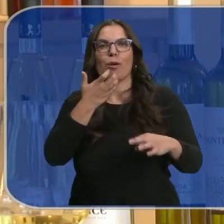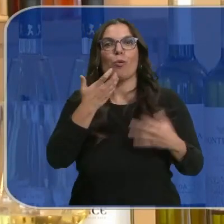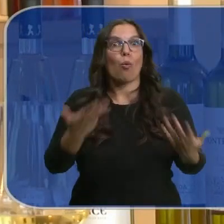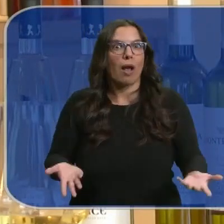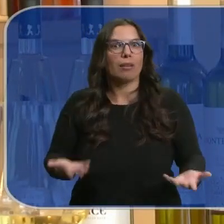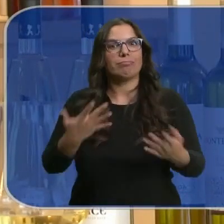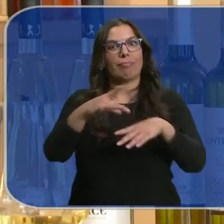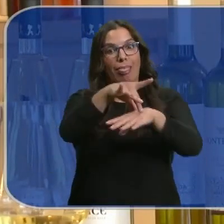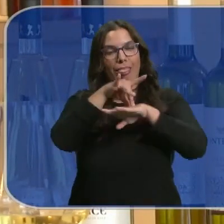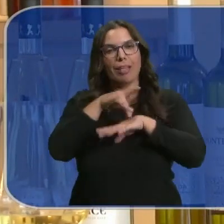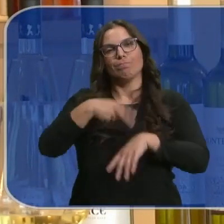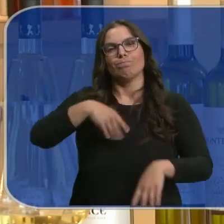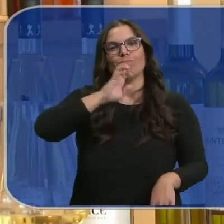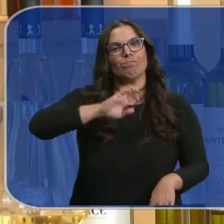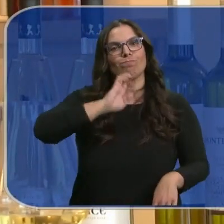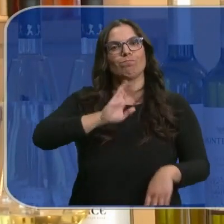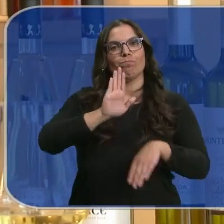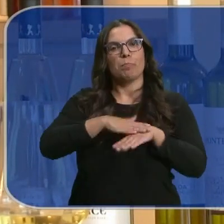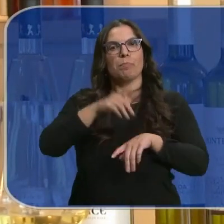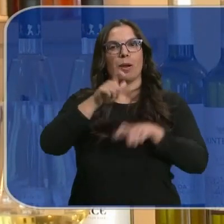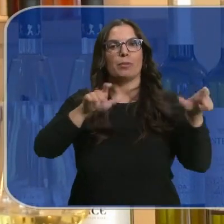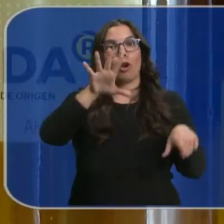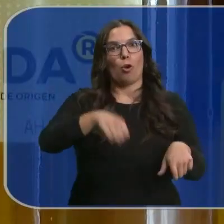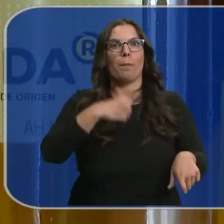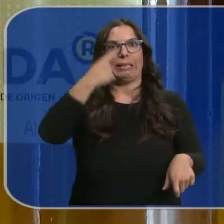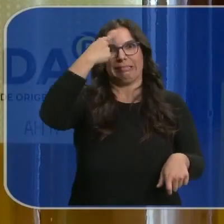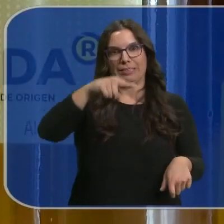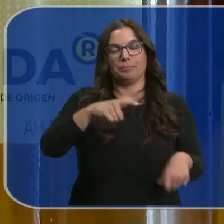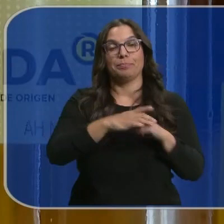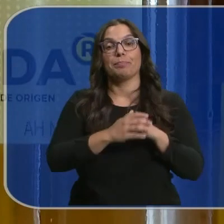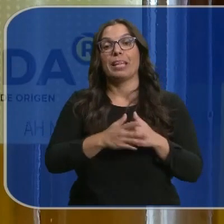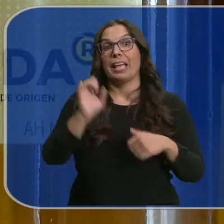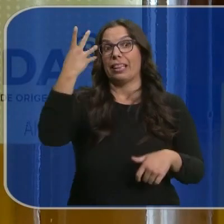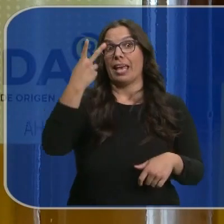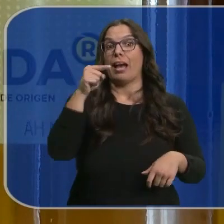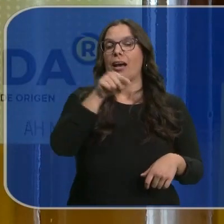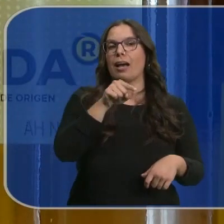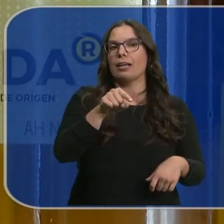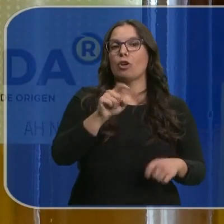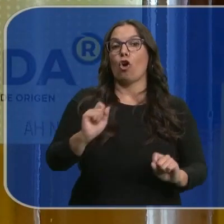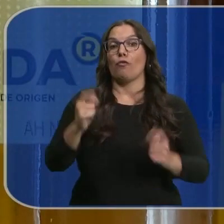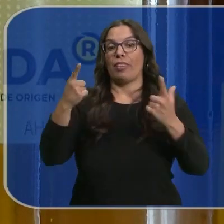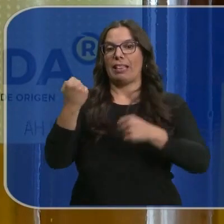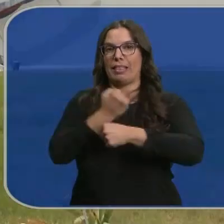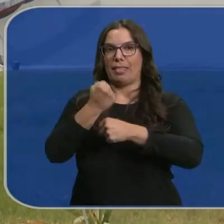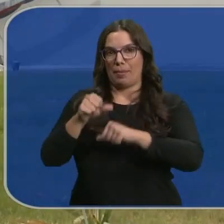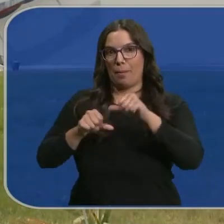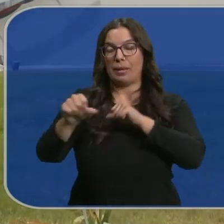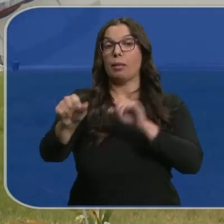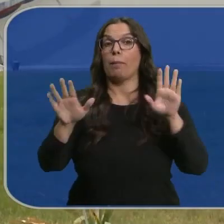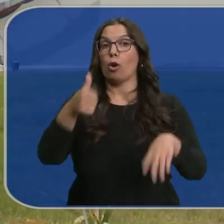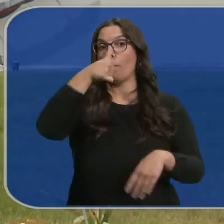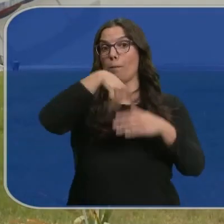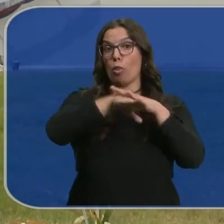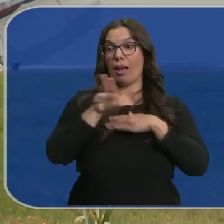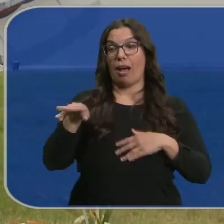con ese vino, pues va a ser muy interesante para el consumidor. Aunque esta nueva iniciativa no entrará en vigor hasta diciembre, en las